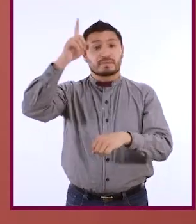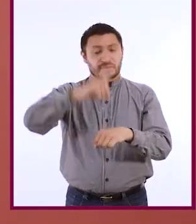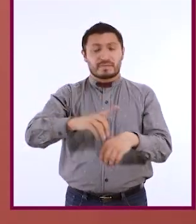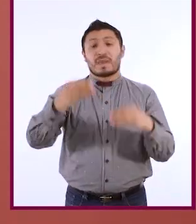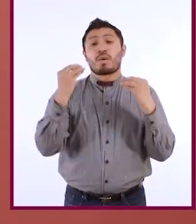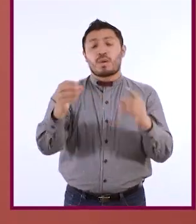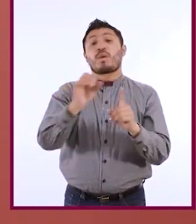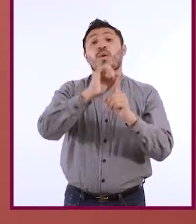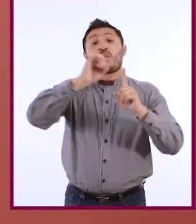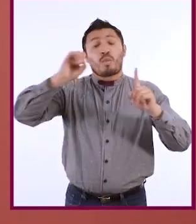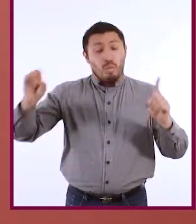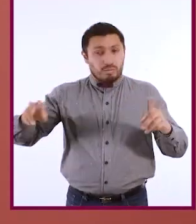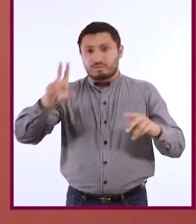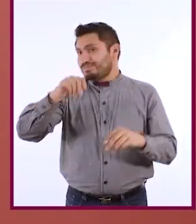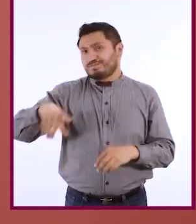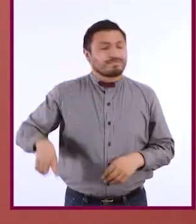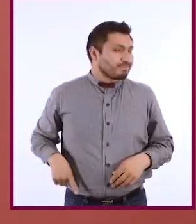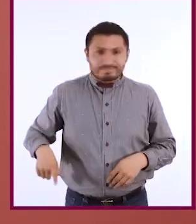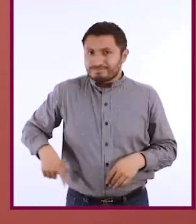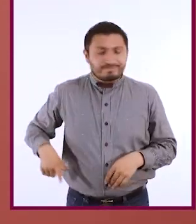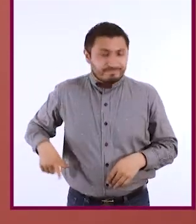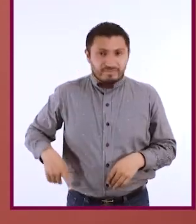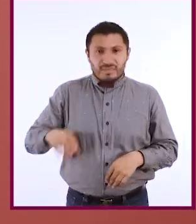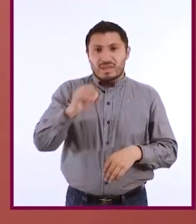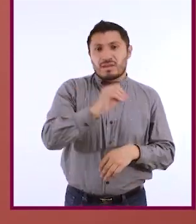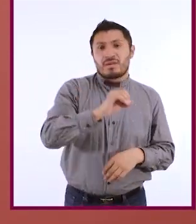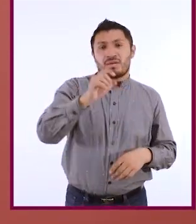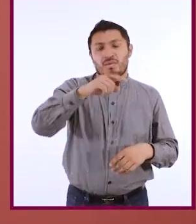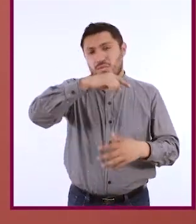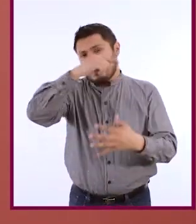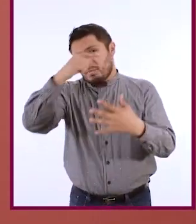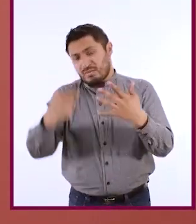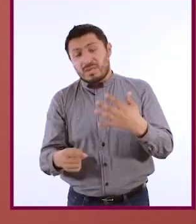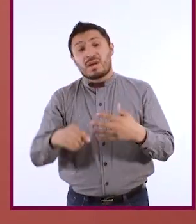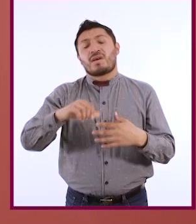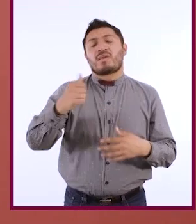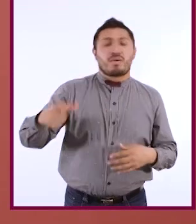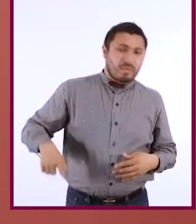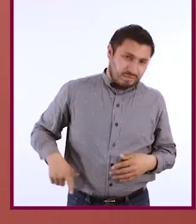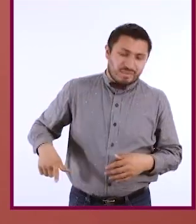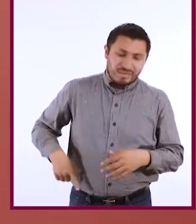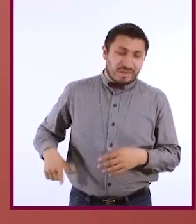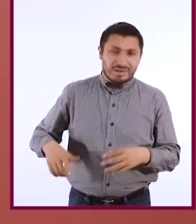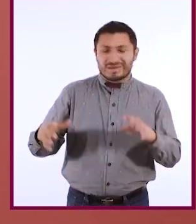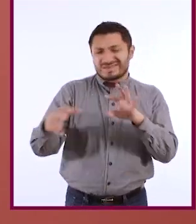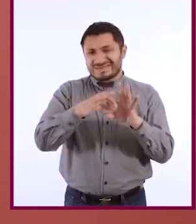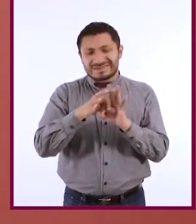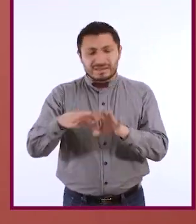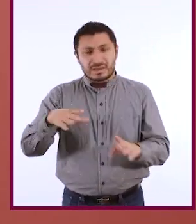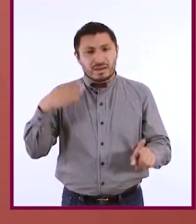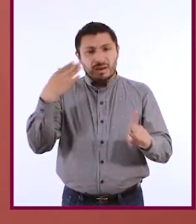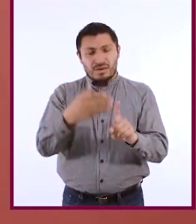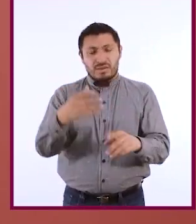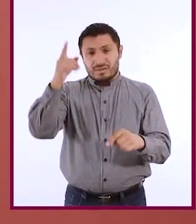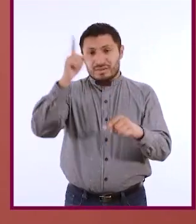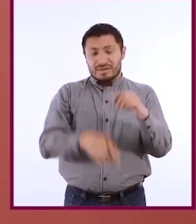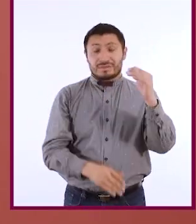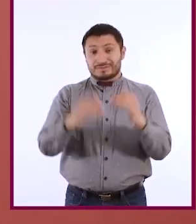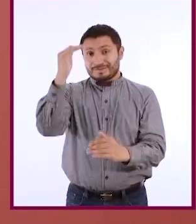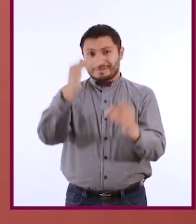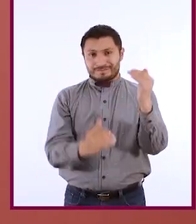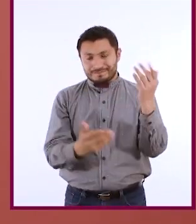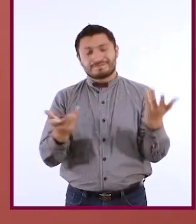día muchas organizaciones no gubernamentales como Oxfam y también gubernamentales luchan por que se reduzca la desigualdad entre